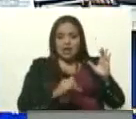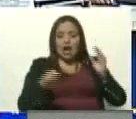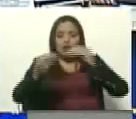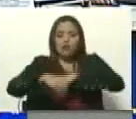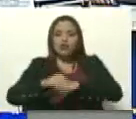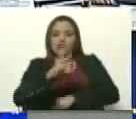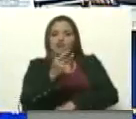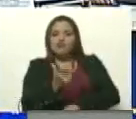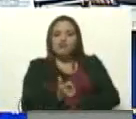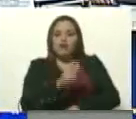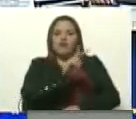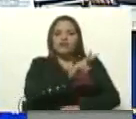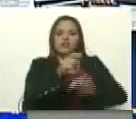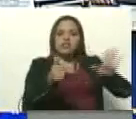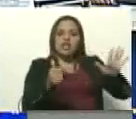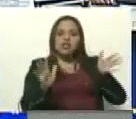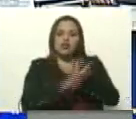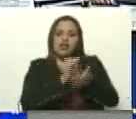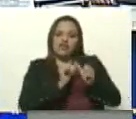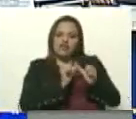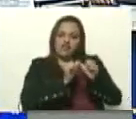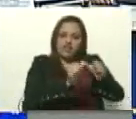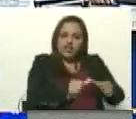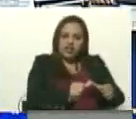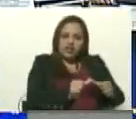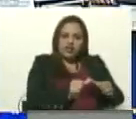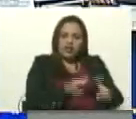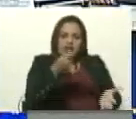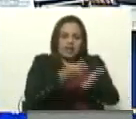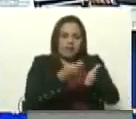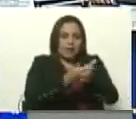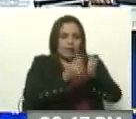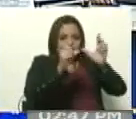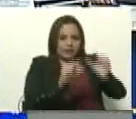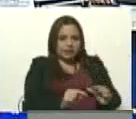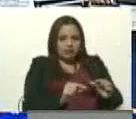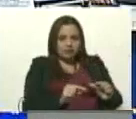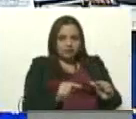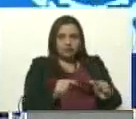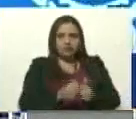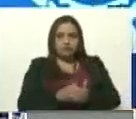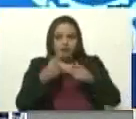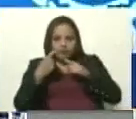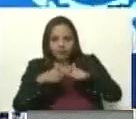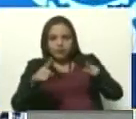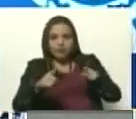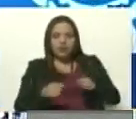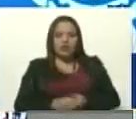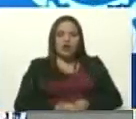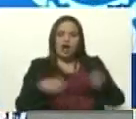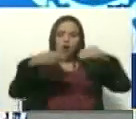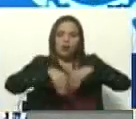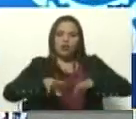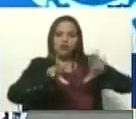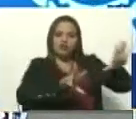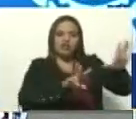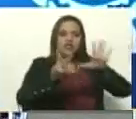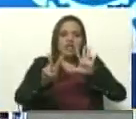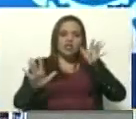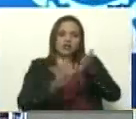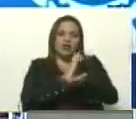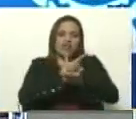26, que es para la fijación de los salarios mínimos, el convenio 87 de libertad